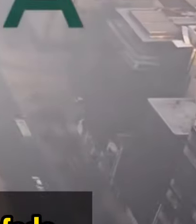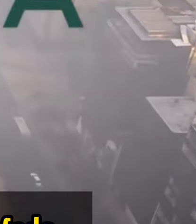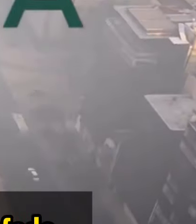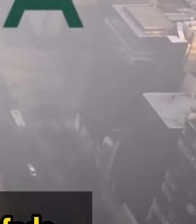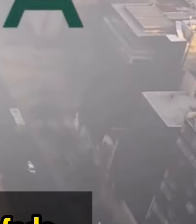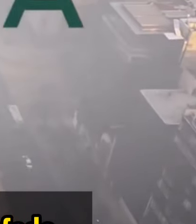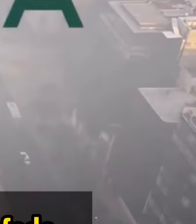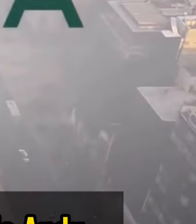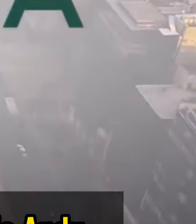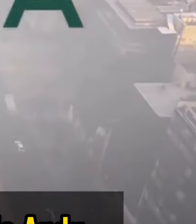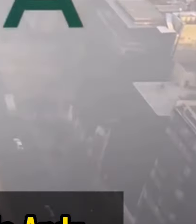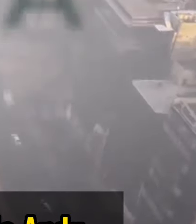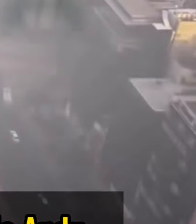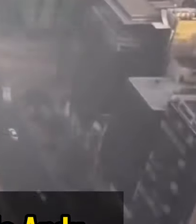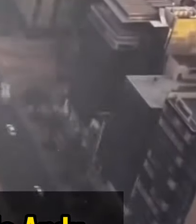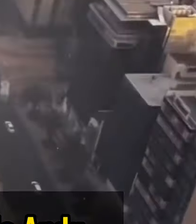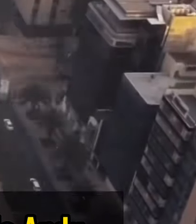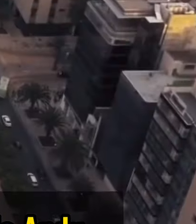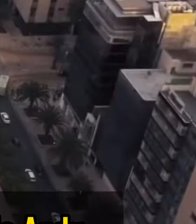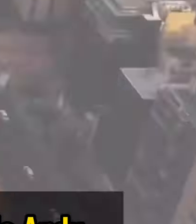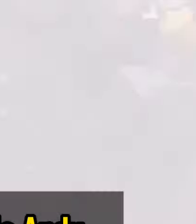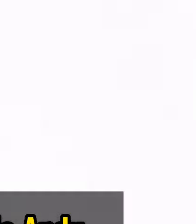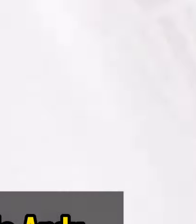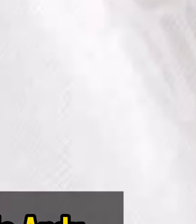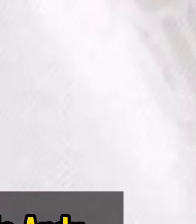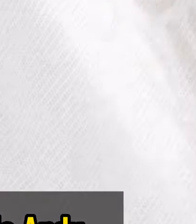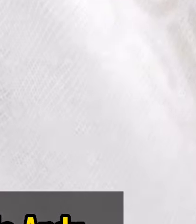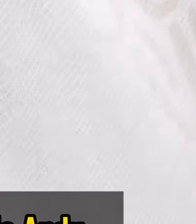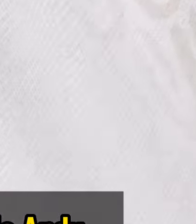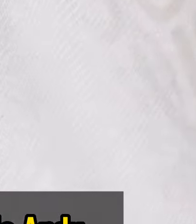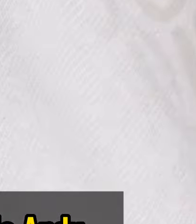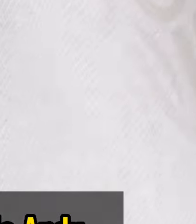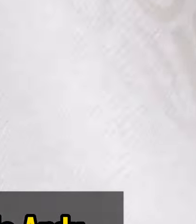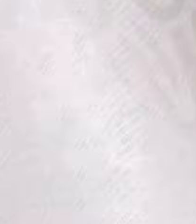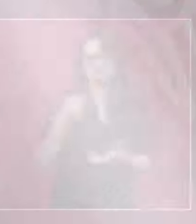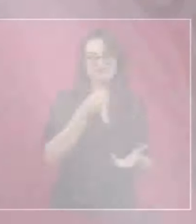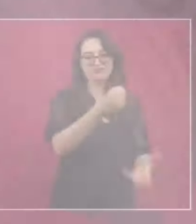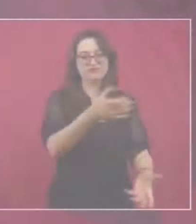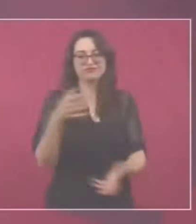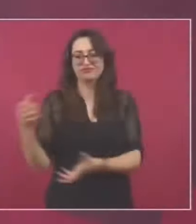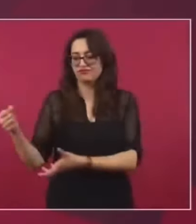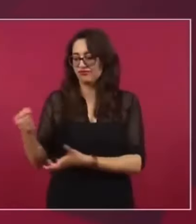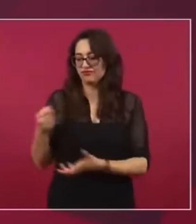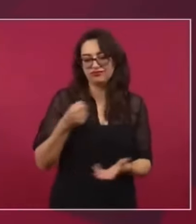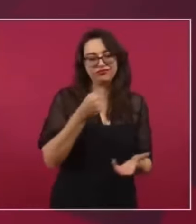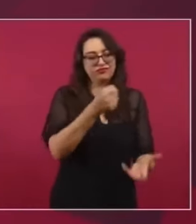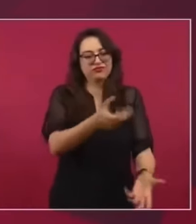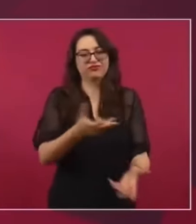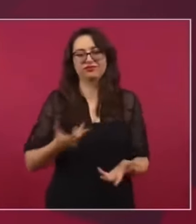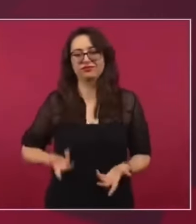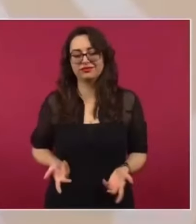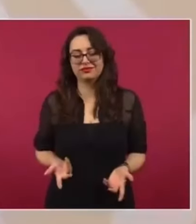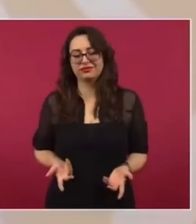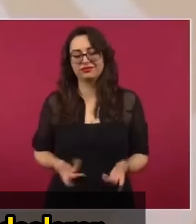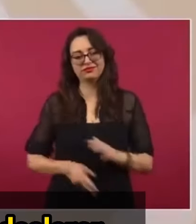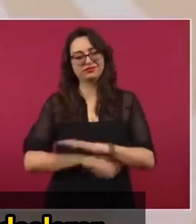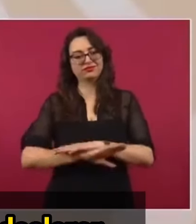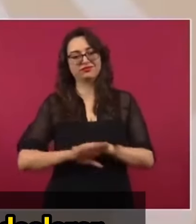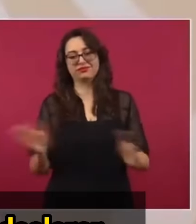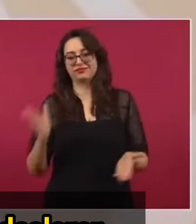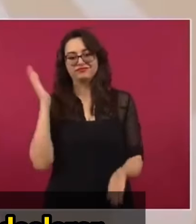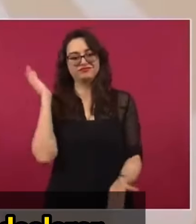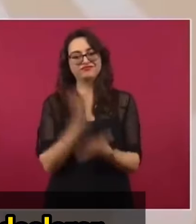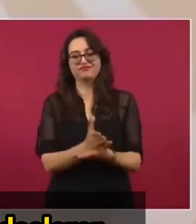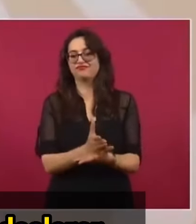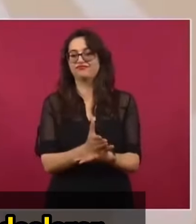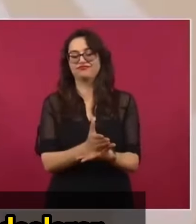gran mafufada engañabobos del farsante morenista papá de Andy y José Ramón? Ahí les va. Uno, la